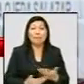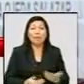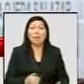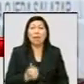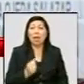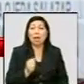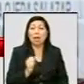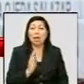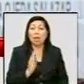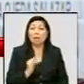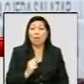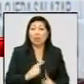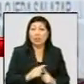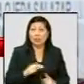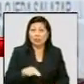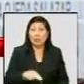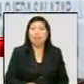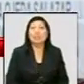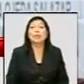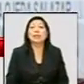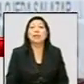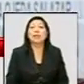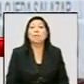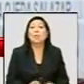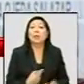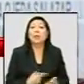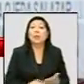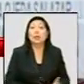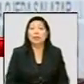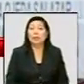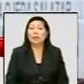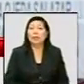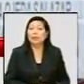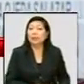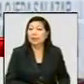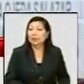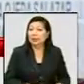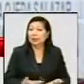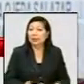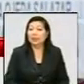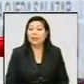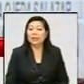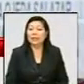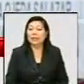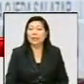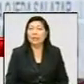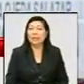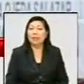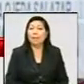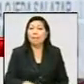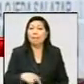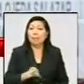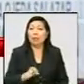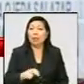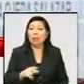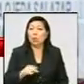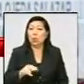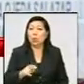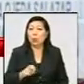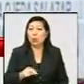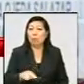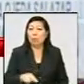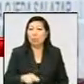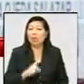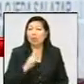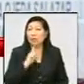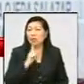Avastin, porque lo habían llevado al PNUME. El PNUME es